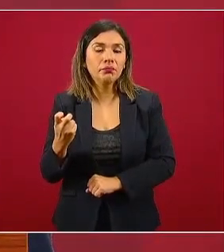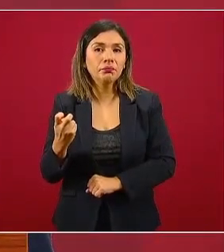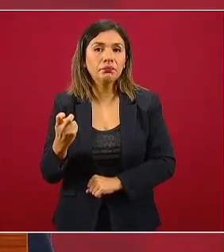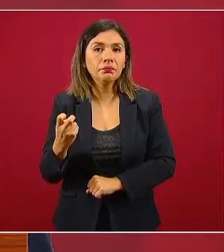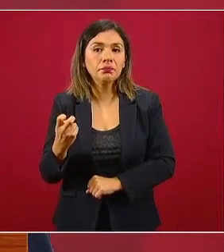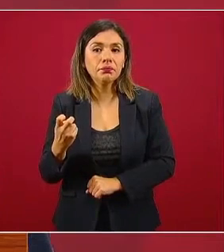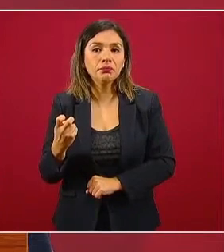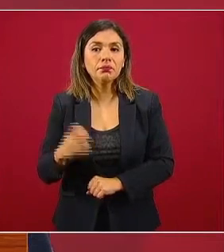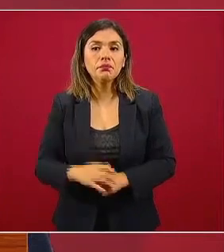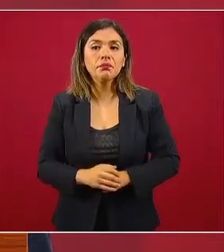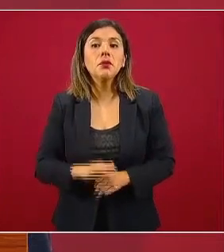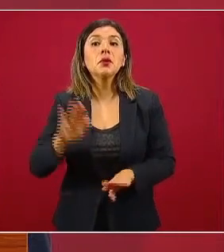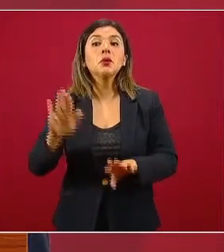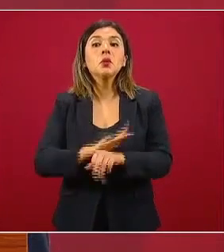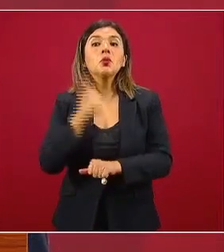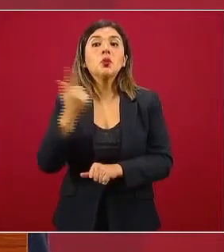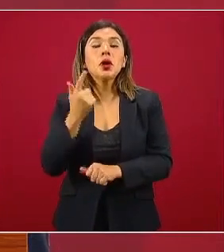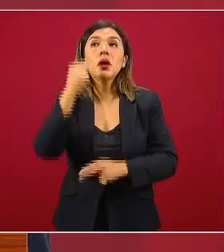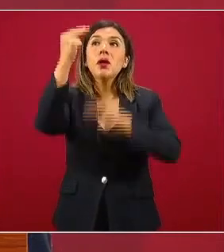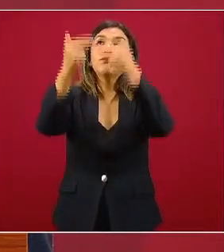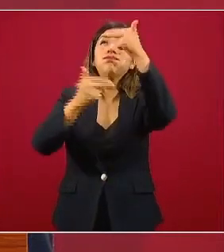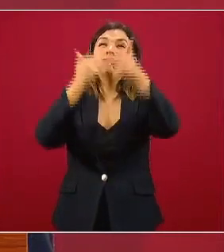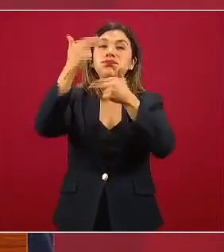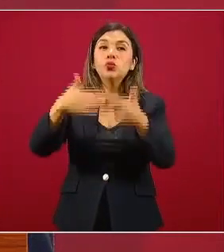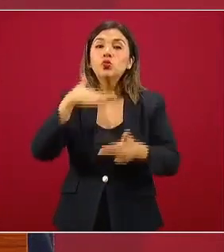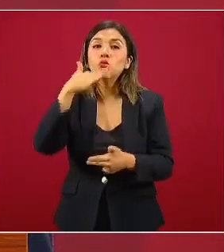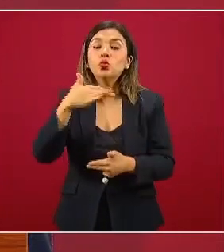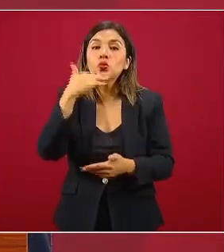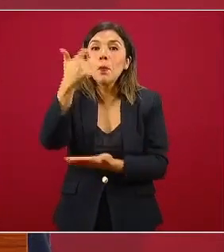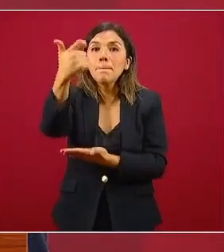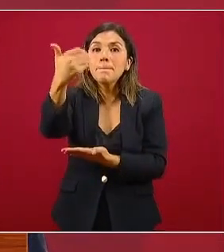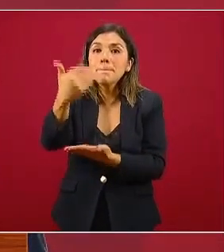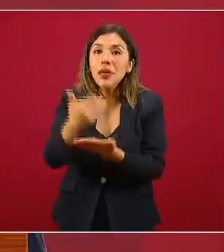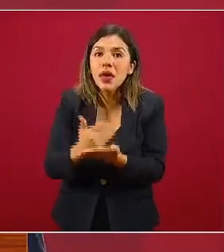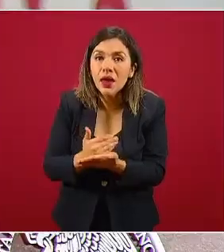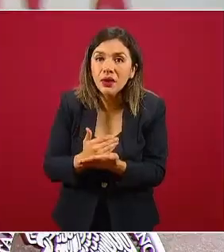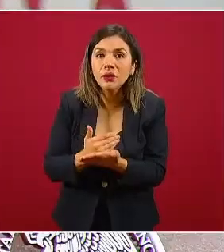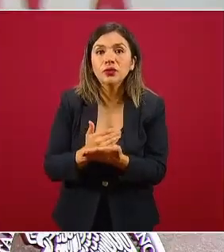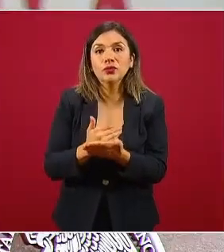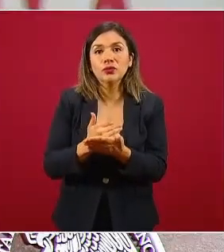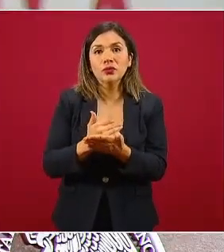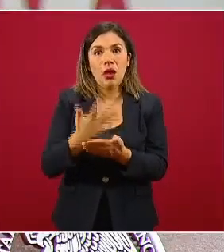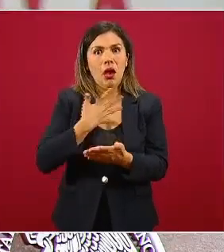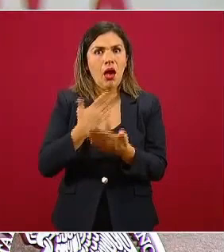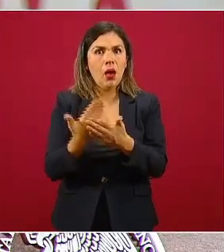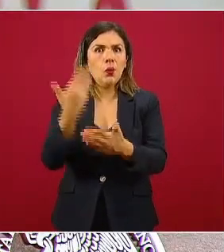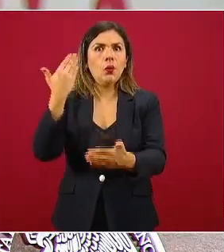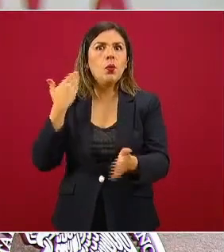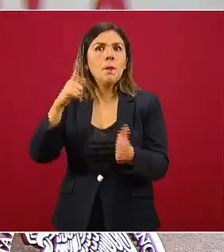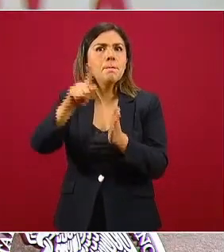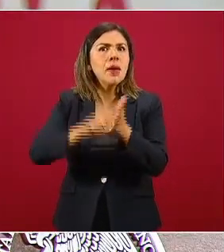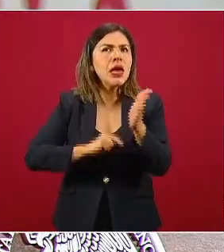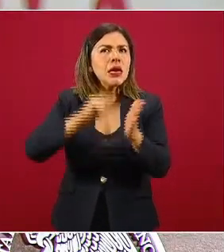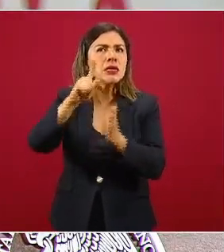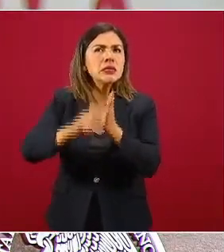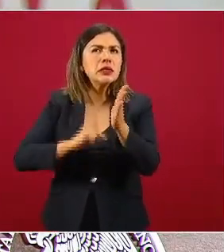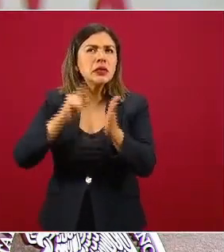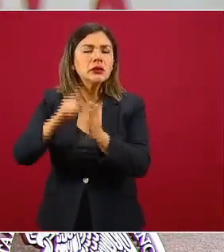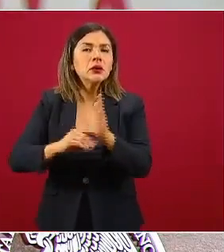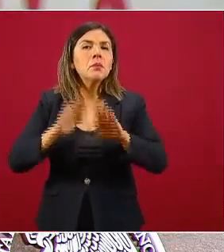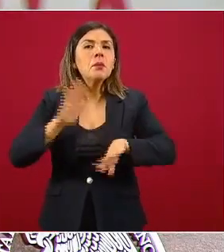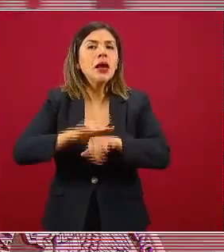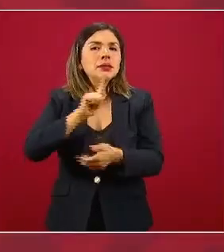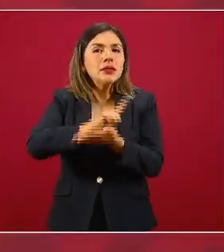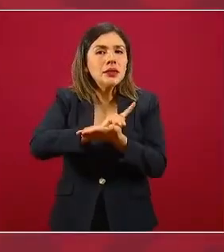porque se dejó de contaminar, ya lleva meses. Ustedes